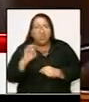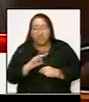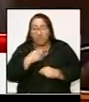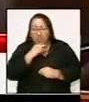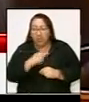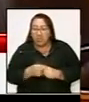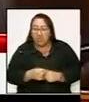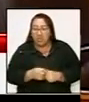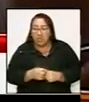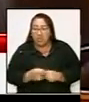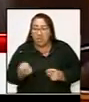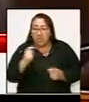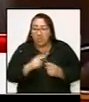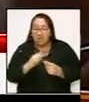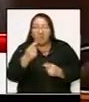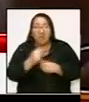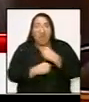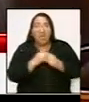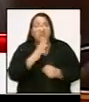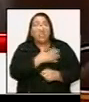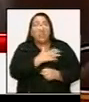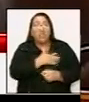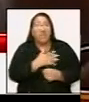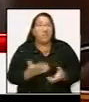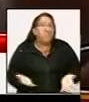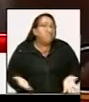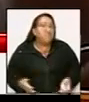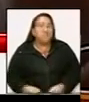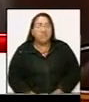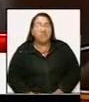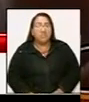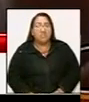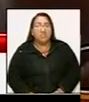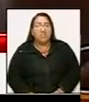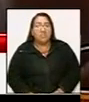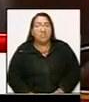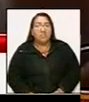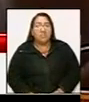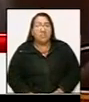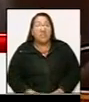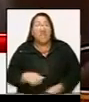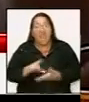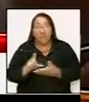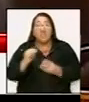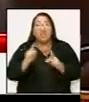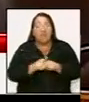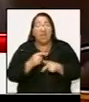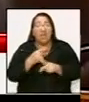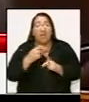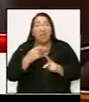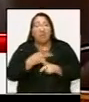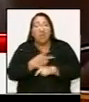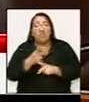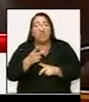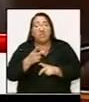de las mujeres han llegado al primer año de secundaria. Mientras que en Lima, que también hay violencia contra las mujeres,